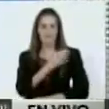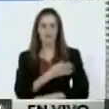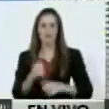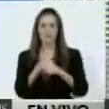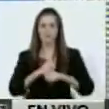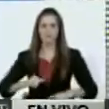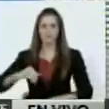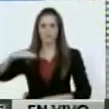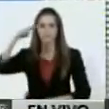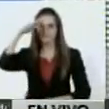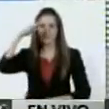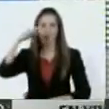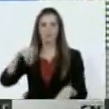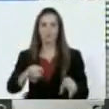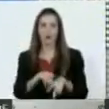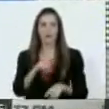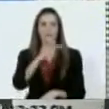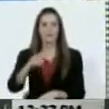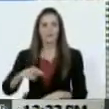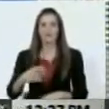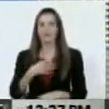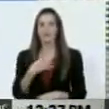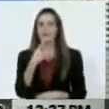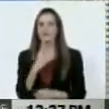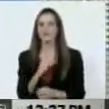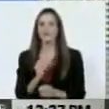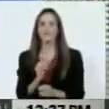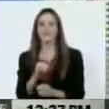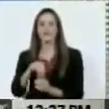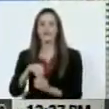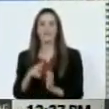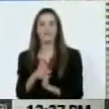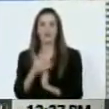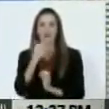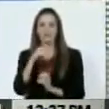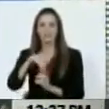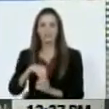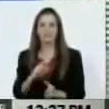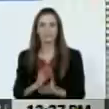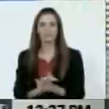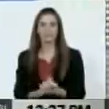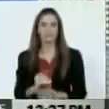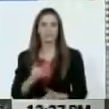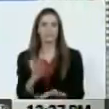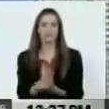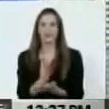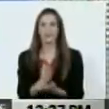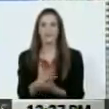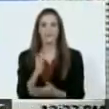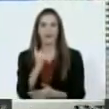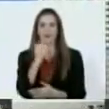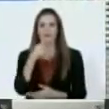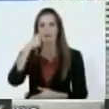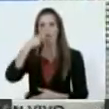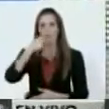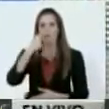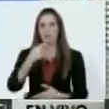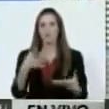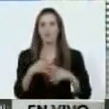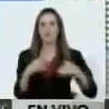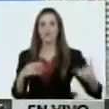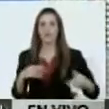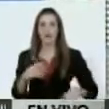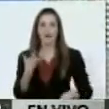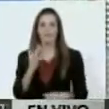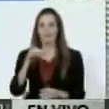Armada compañeros que uno pudiera decir infiltrados, pudiera decir siempre, era una política de los movimientos de